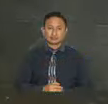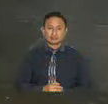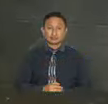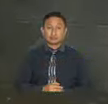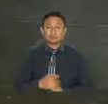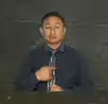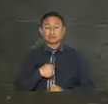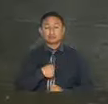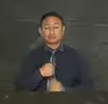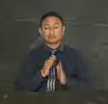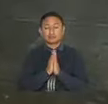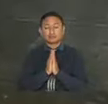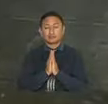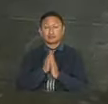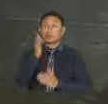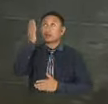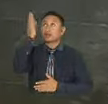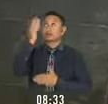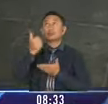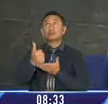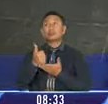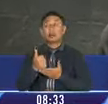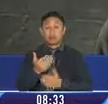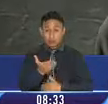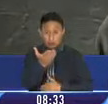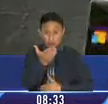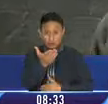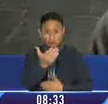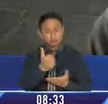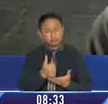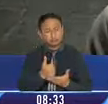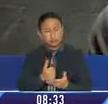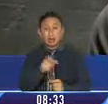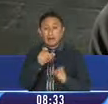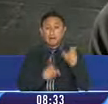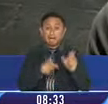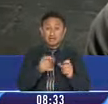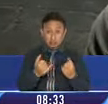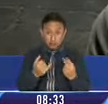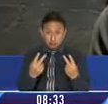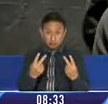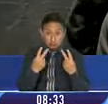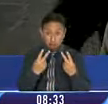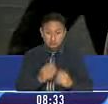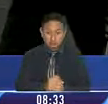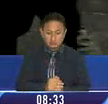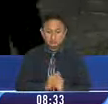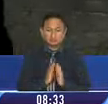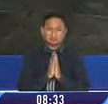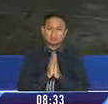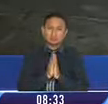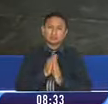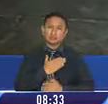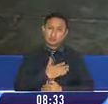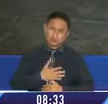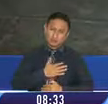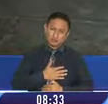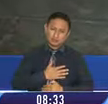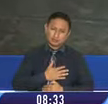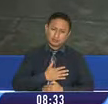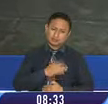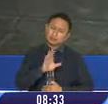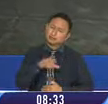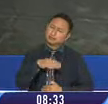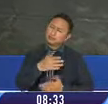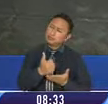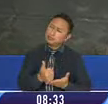pido una ayuda a Dios y a ustedes, a las personas que nos miran. Quiero que nos dé una